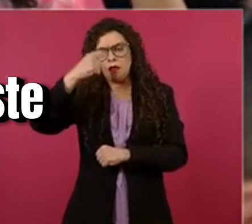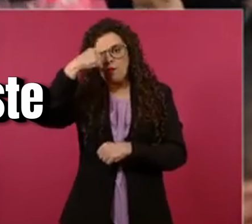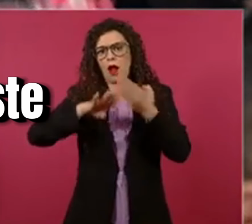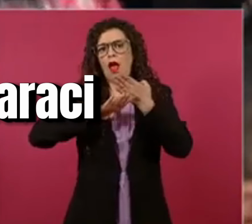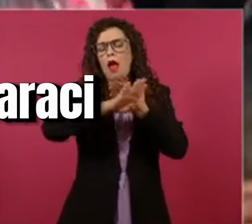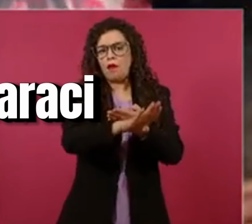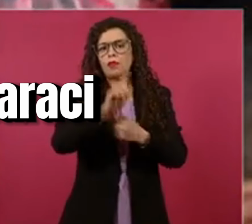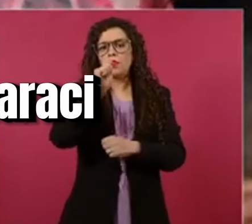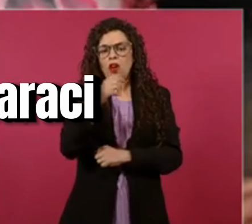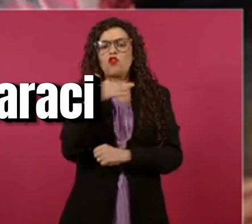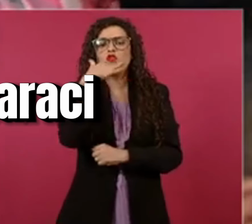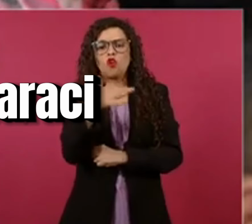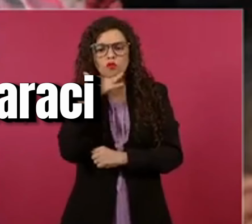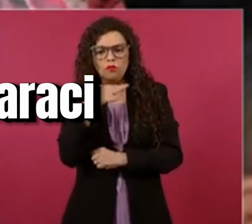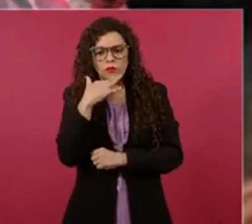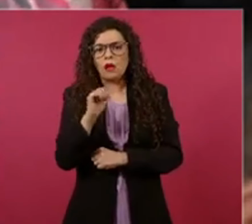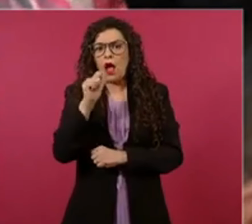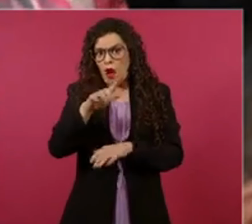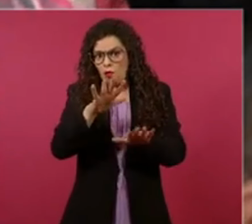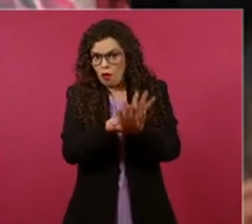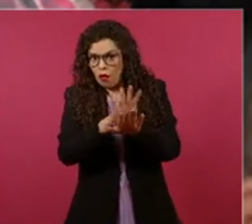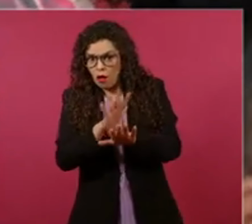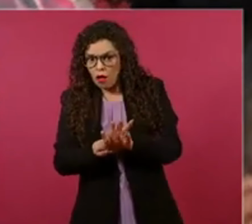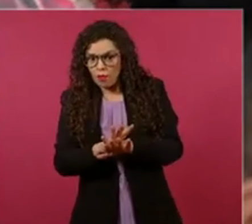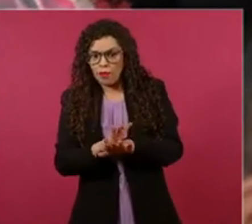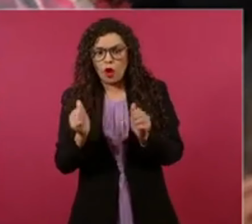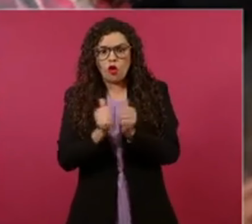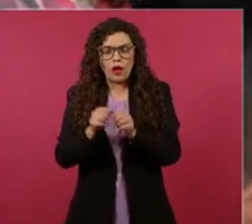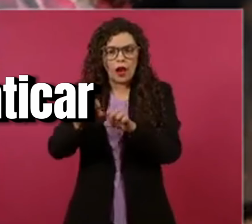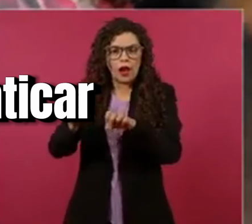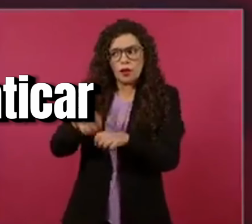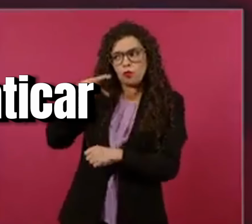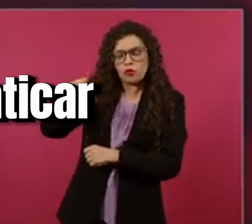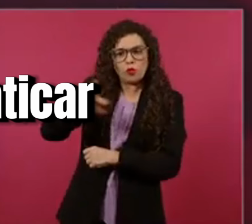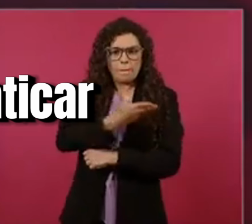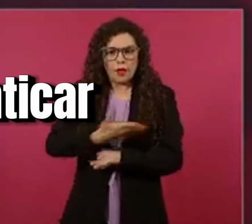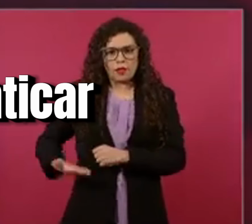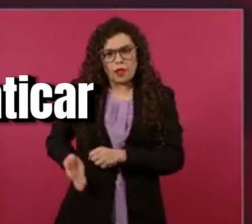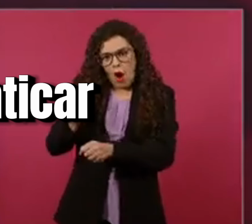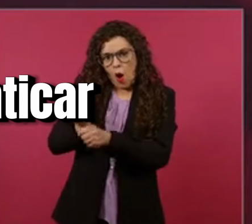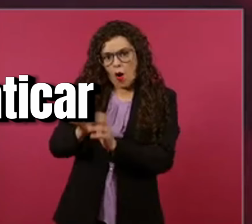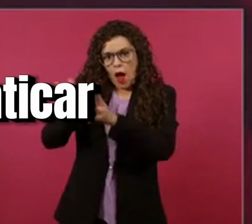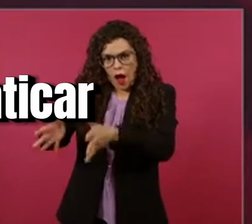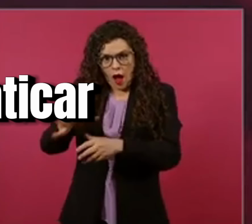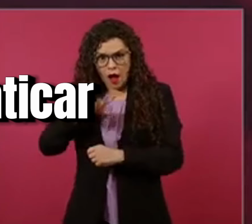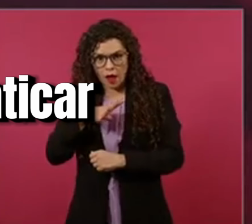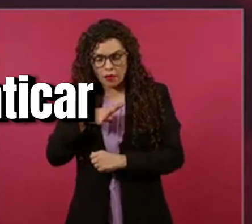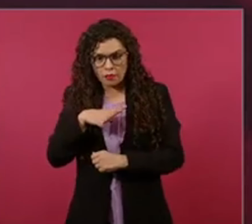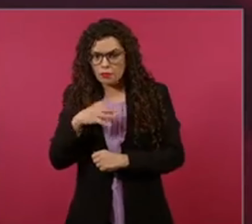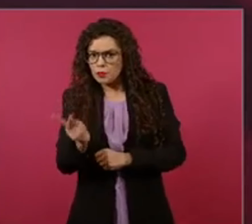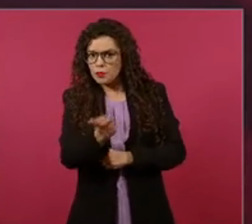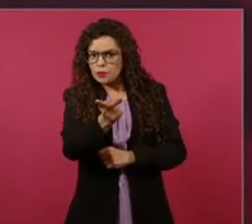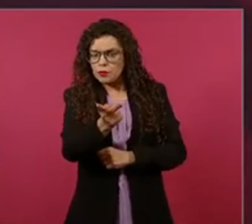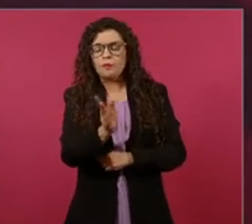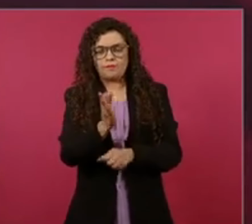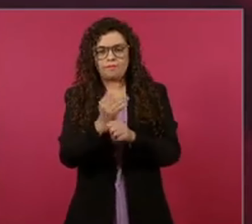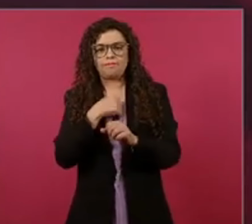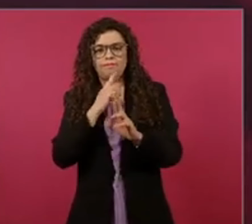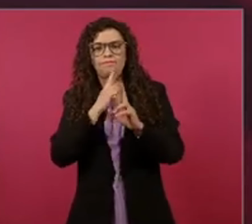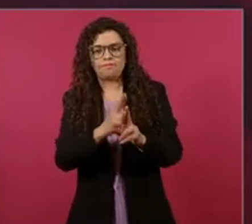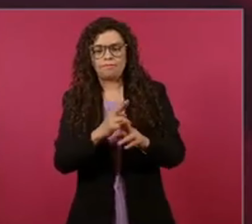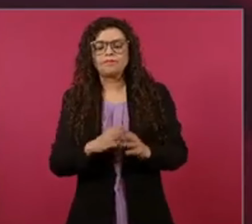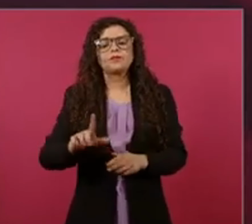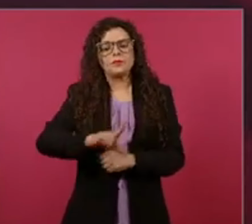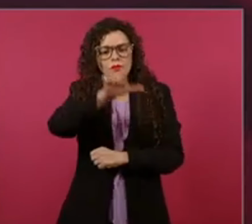organismos en este caso, si va a haber algunos ajustes en comparación con el gabinete del presidente. Sí, ya habrá tiempo también para platicar de ello. Tanto